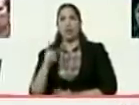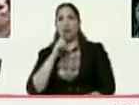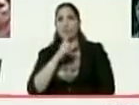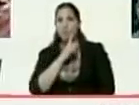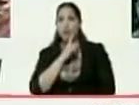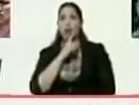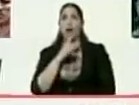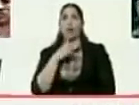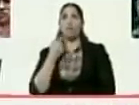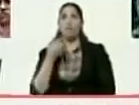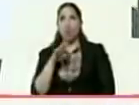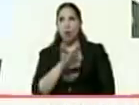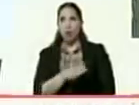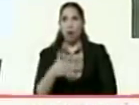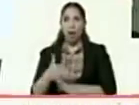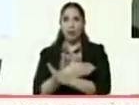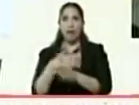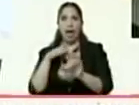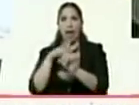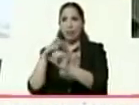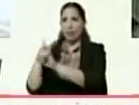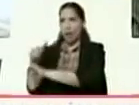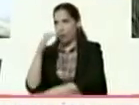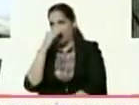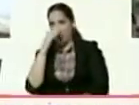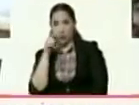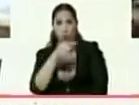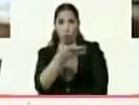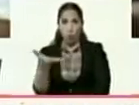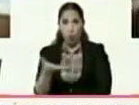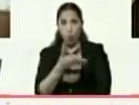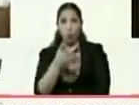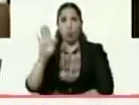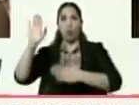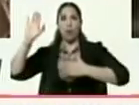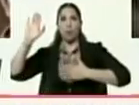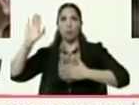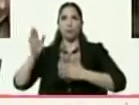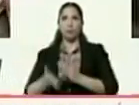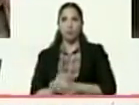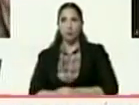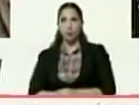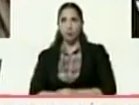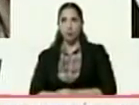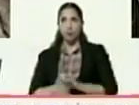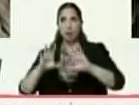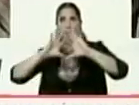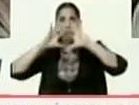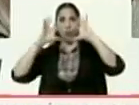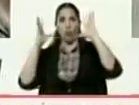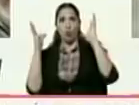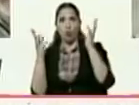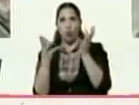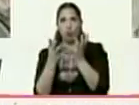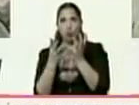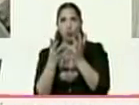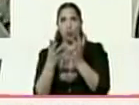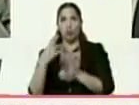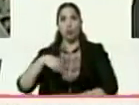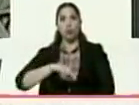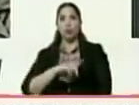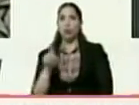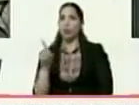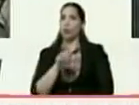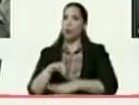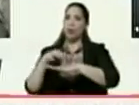ataques fascistas, y por ellos y ellas juremos, jurémosle al mundo que nosotros no nos vamos a